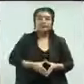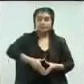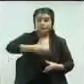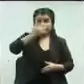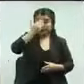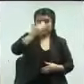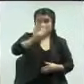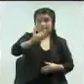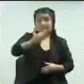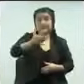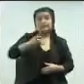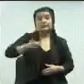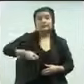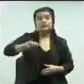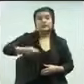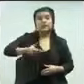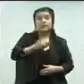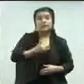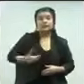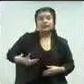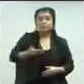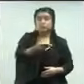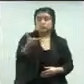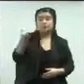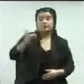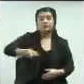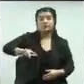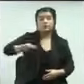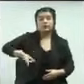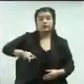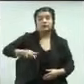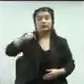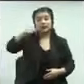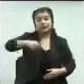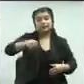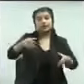Gracias, diputado presidente, señores diputados, miembros de la comisión.